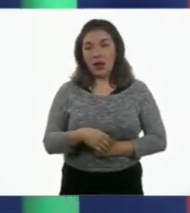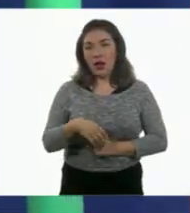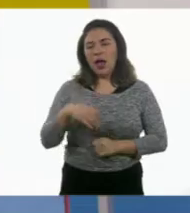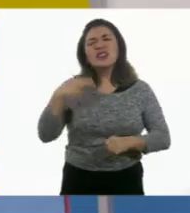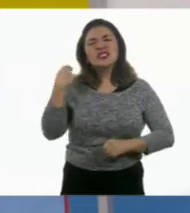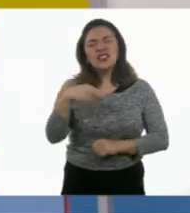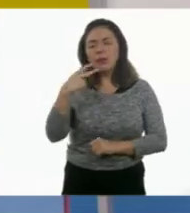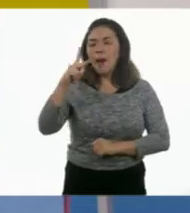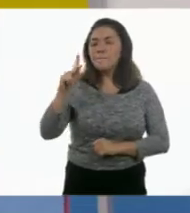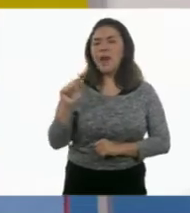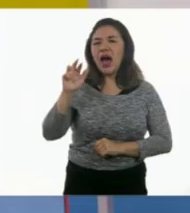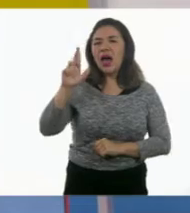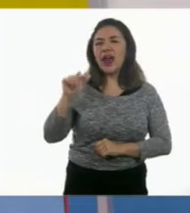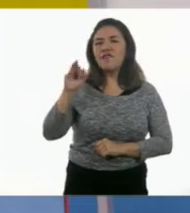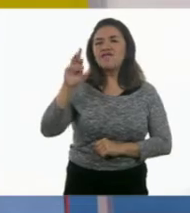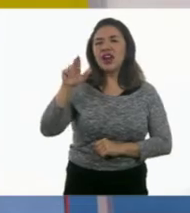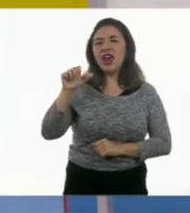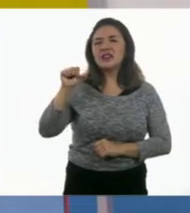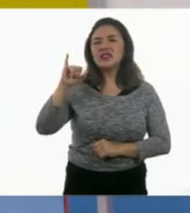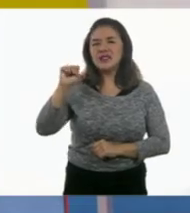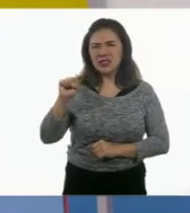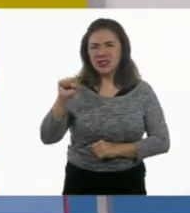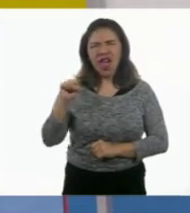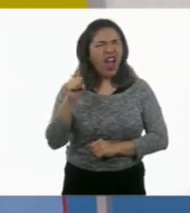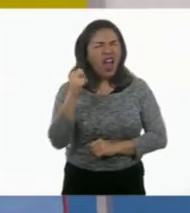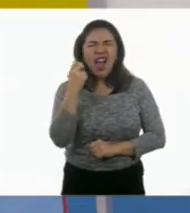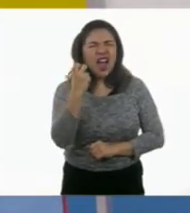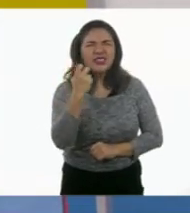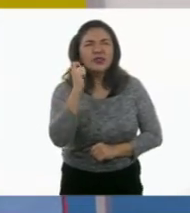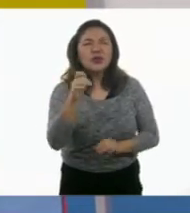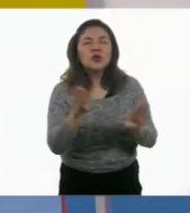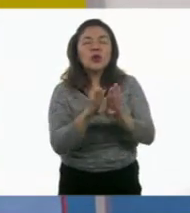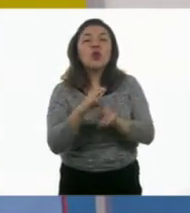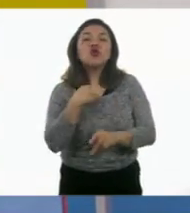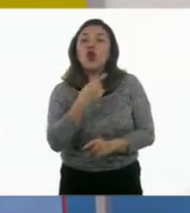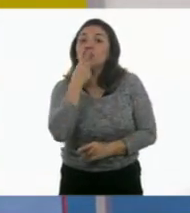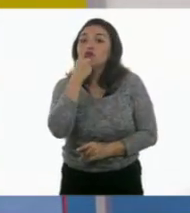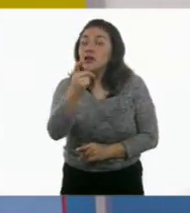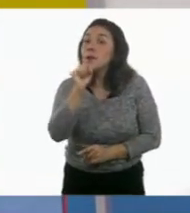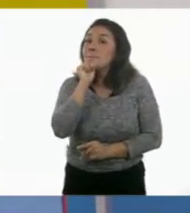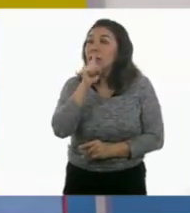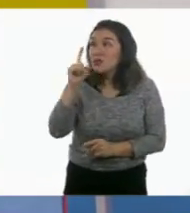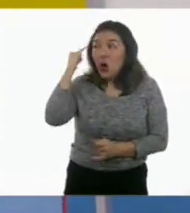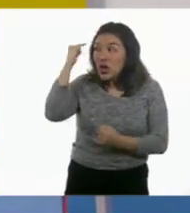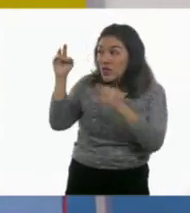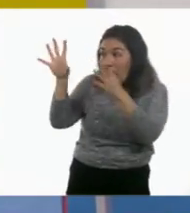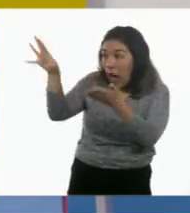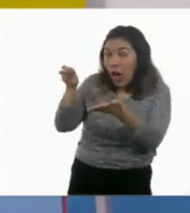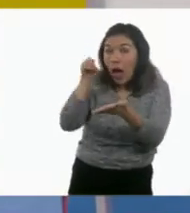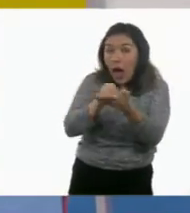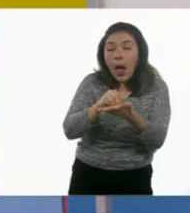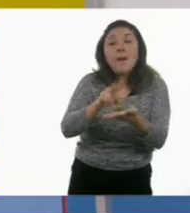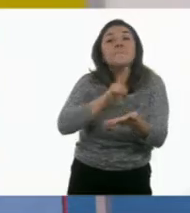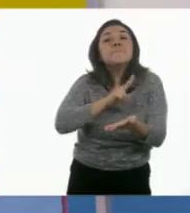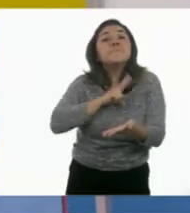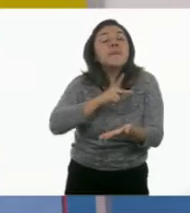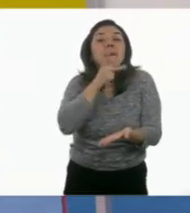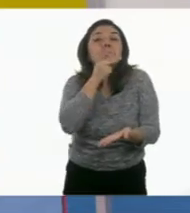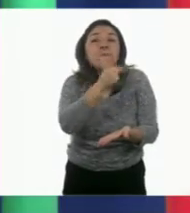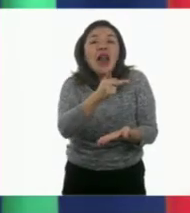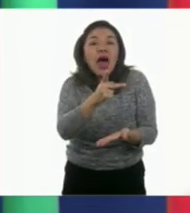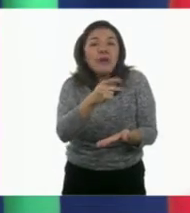parafrasear. Ajá, parafrasear significa decir o escribir con mis propias palabras las ideas principales del